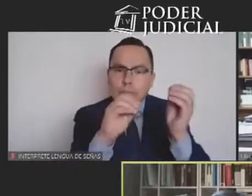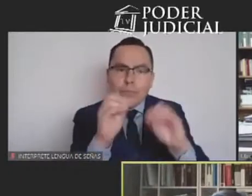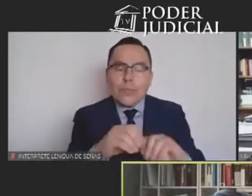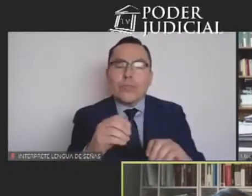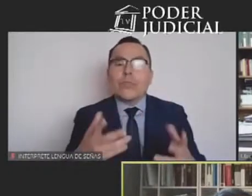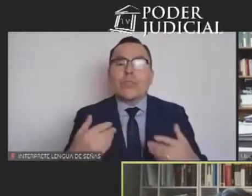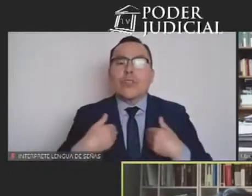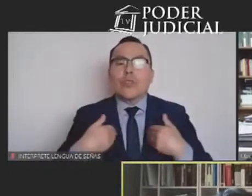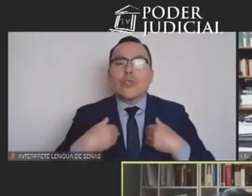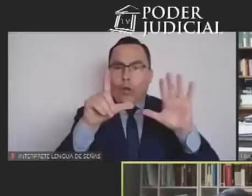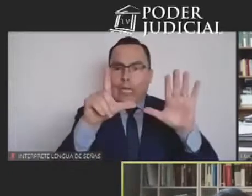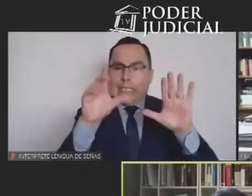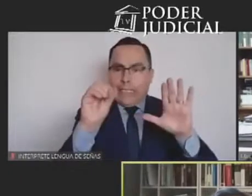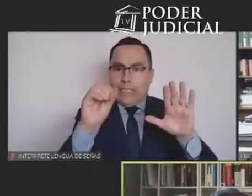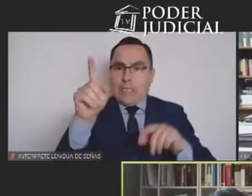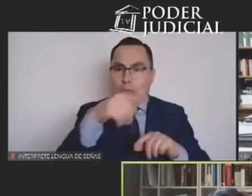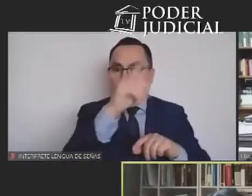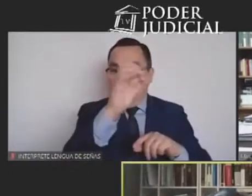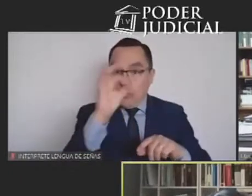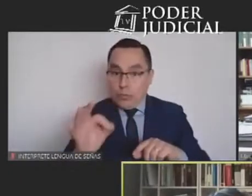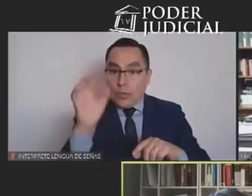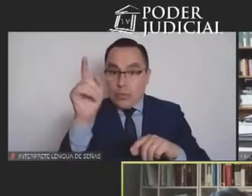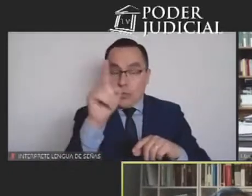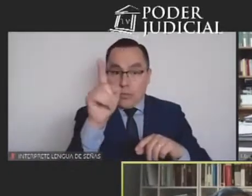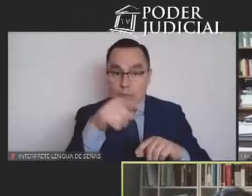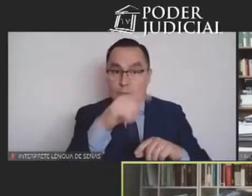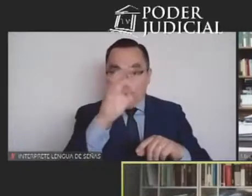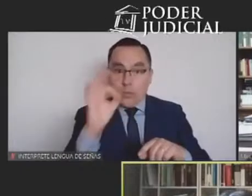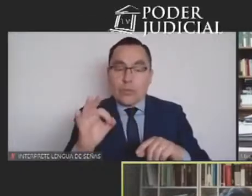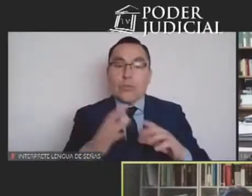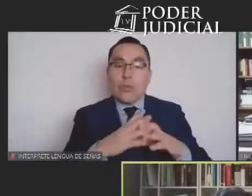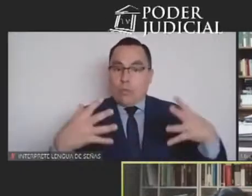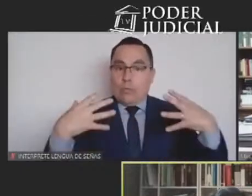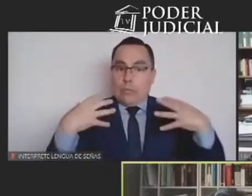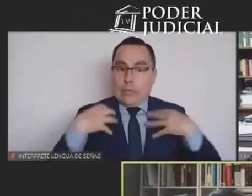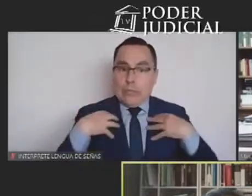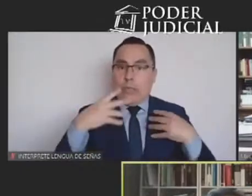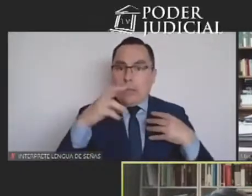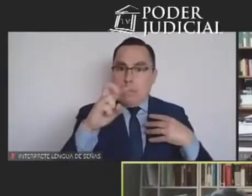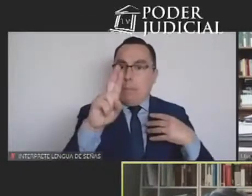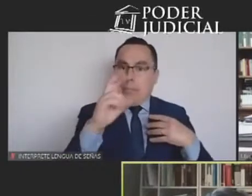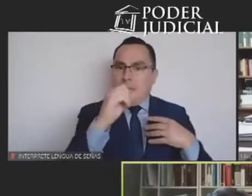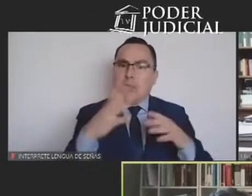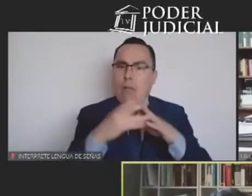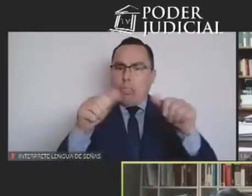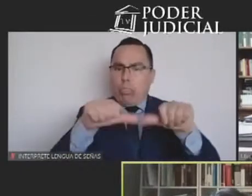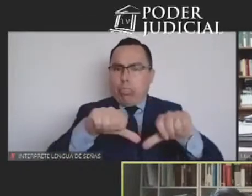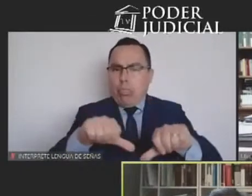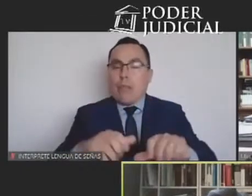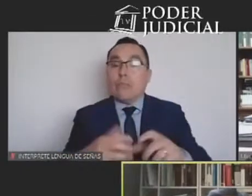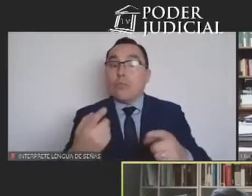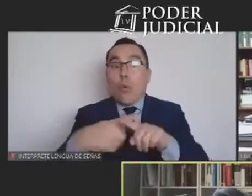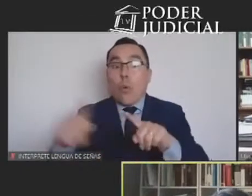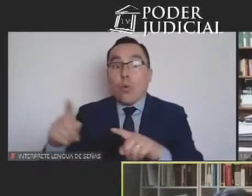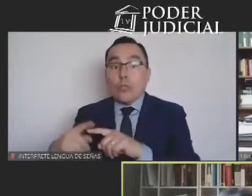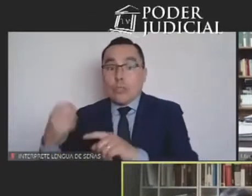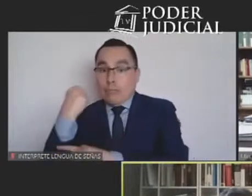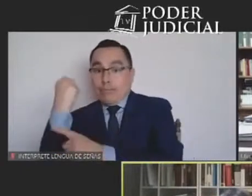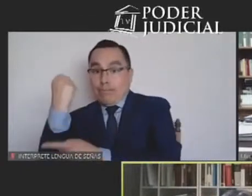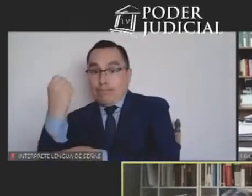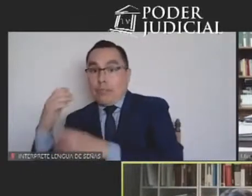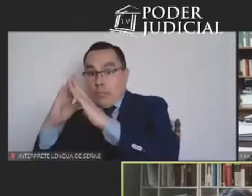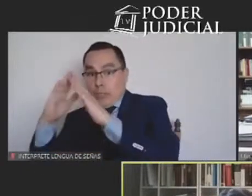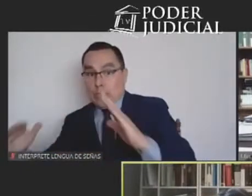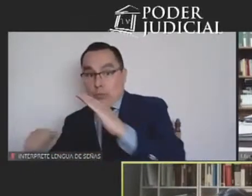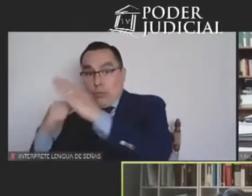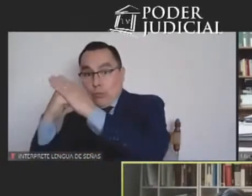más del 70% de personal en cargos precarios. La Contraloría y la Corte Suprema han tratado de ir corrigiendo eso, pero en